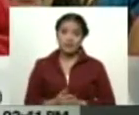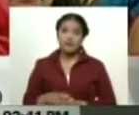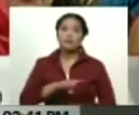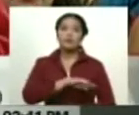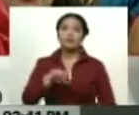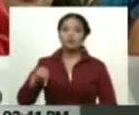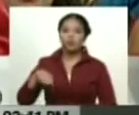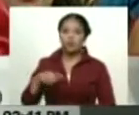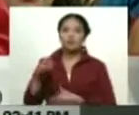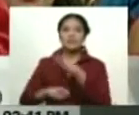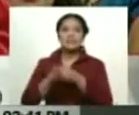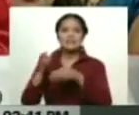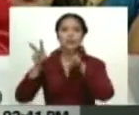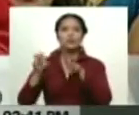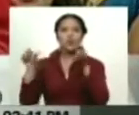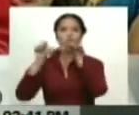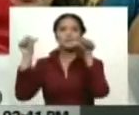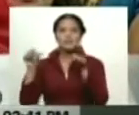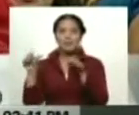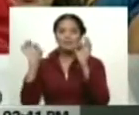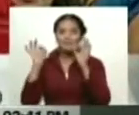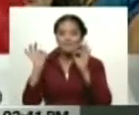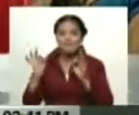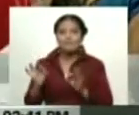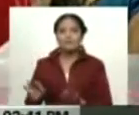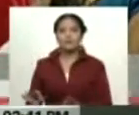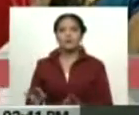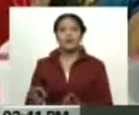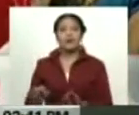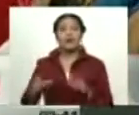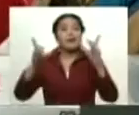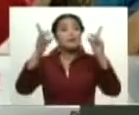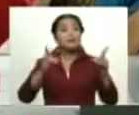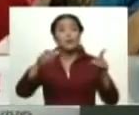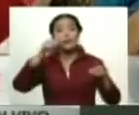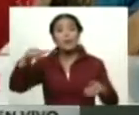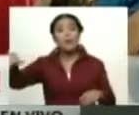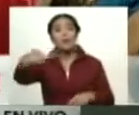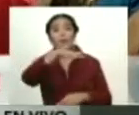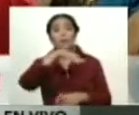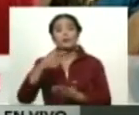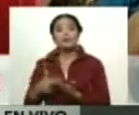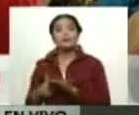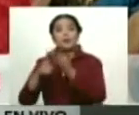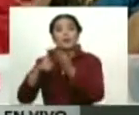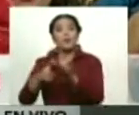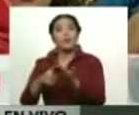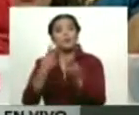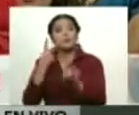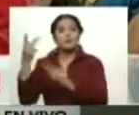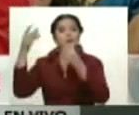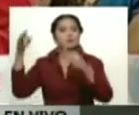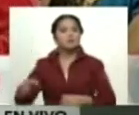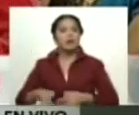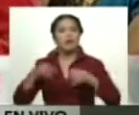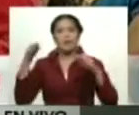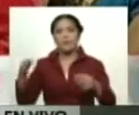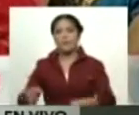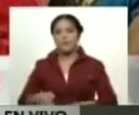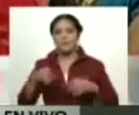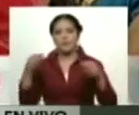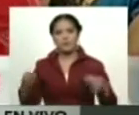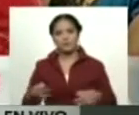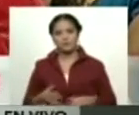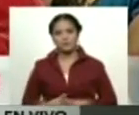Nosotros construimos un sistema electoral blindado para que sea la voluntad del pueblo la que se exprese absolutamente siempre,